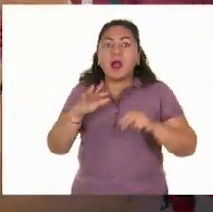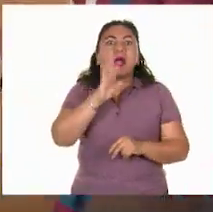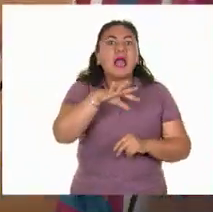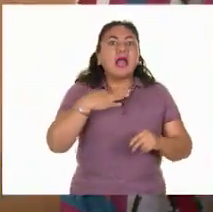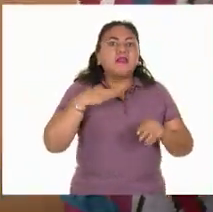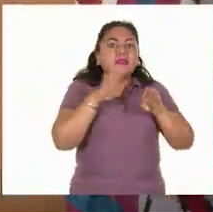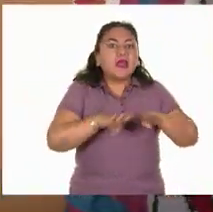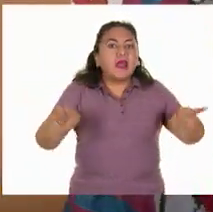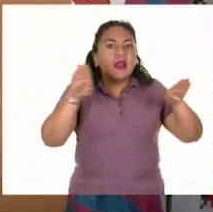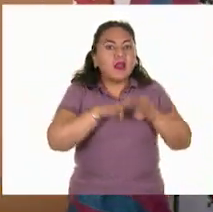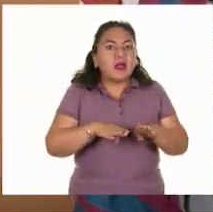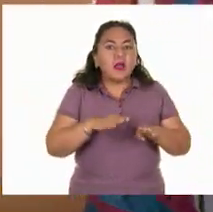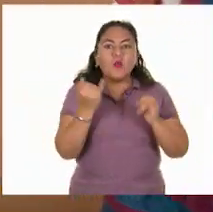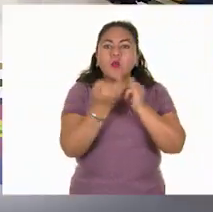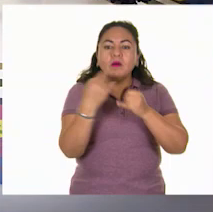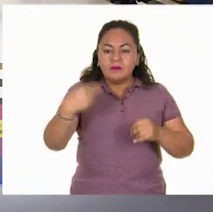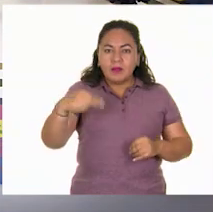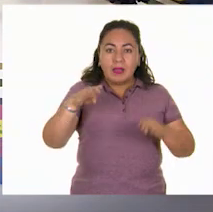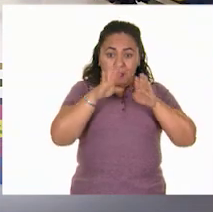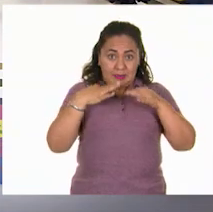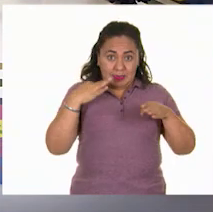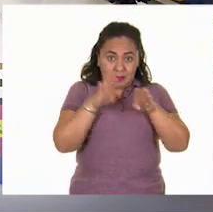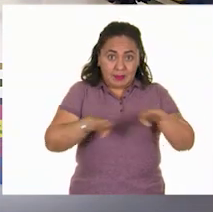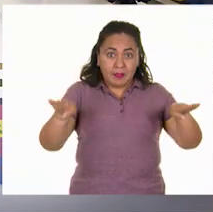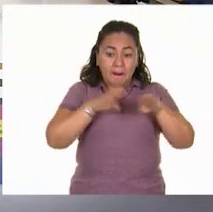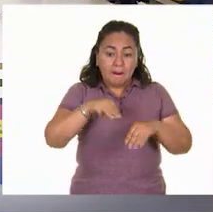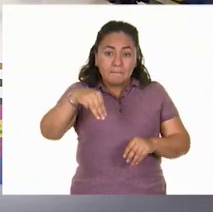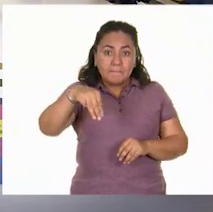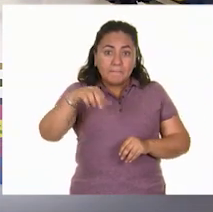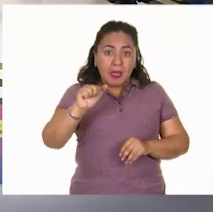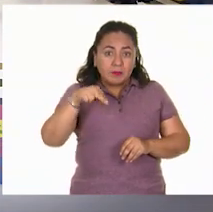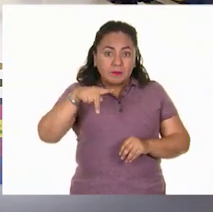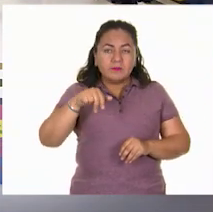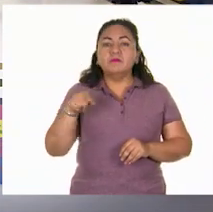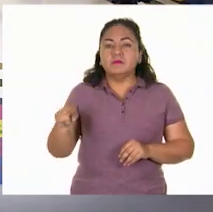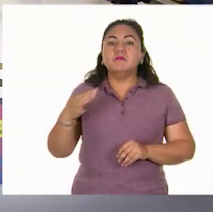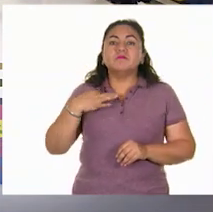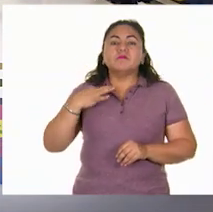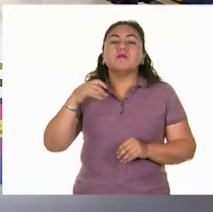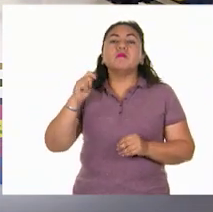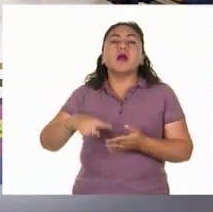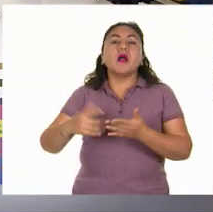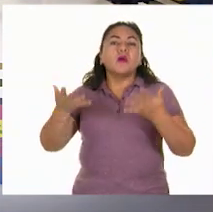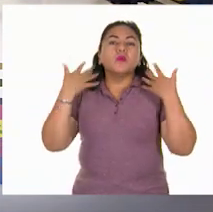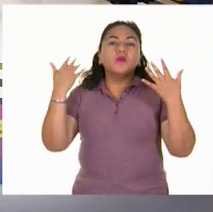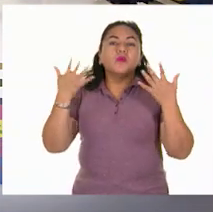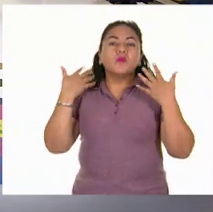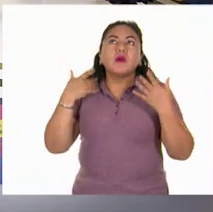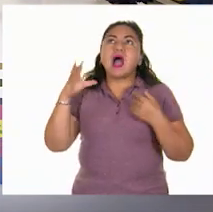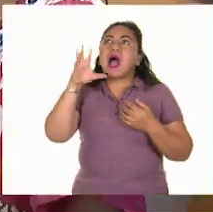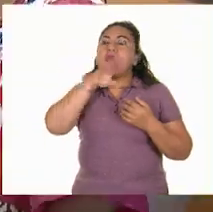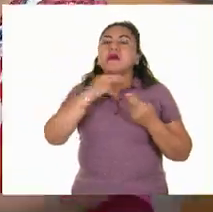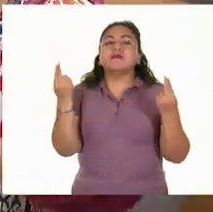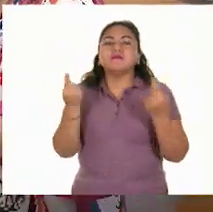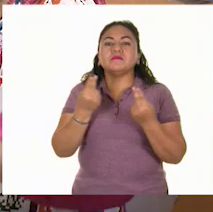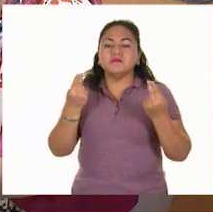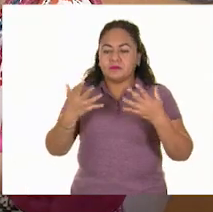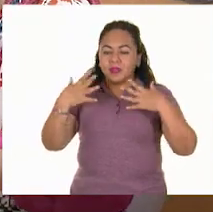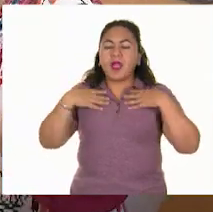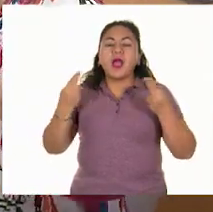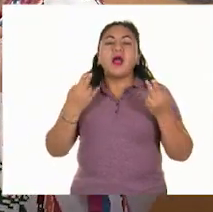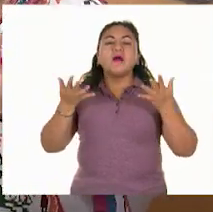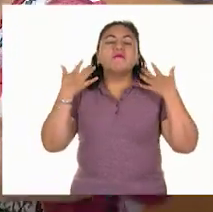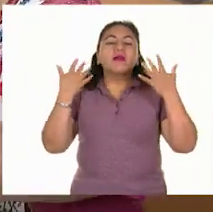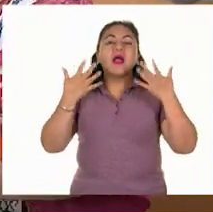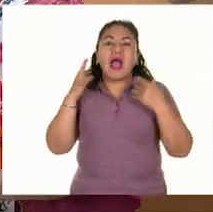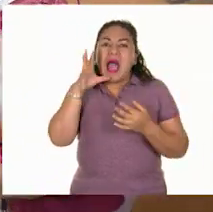tela, maestra. Es manta. Es la tela más gruesa, ¿verdad? Porque es el clima desértico. Entonces necesitamos algo que sea fresco,